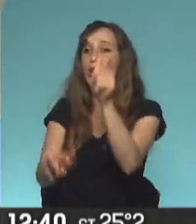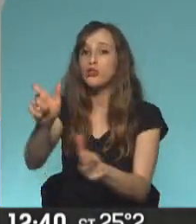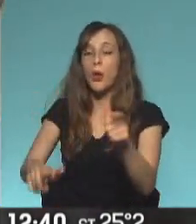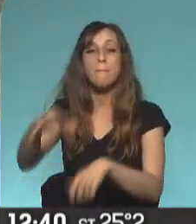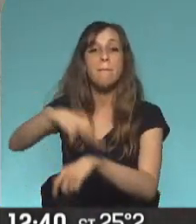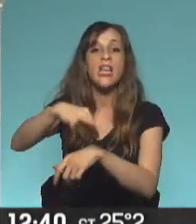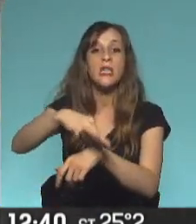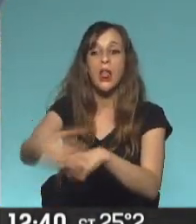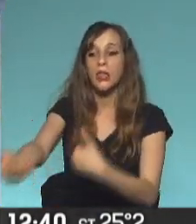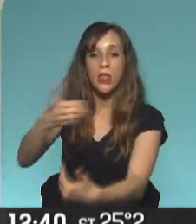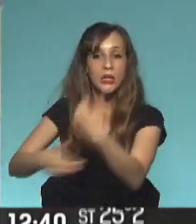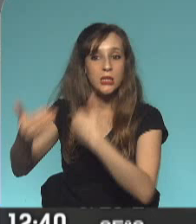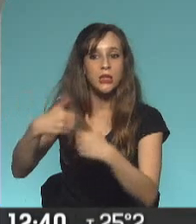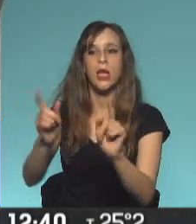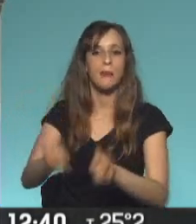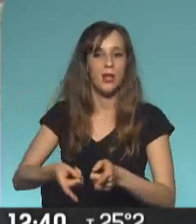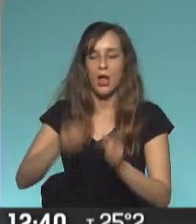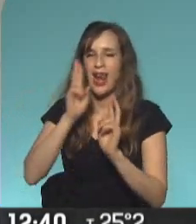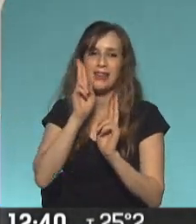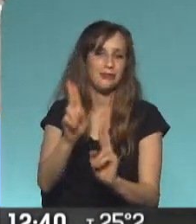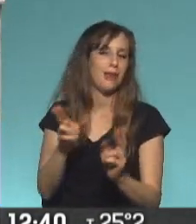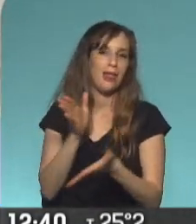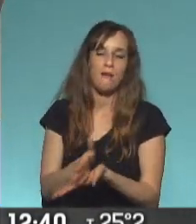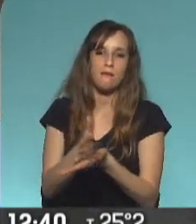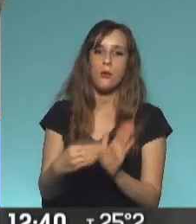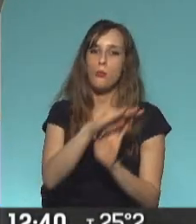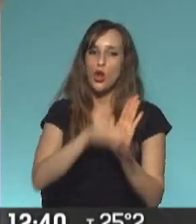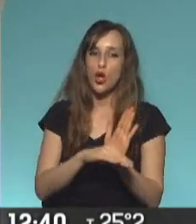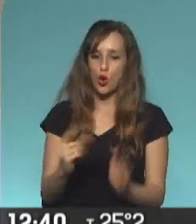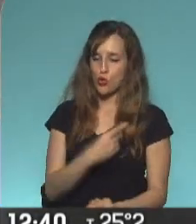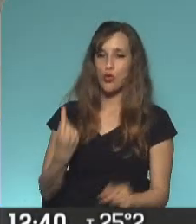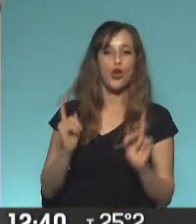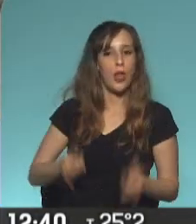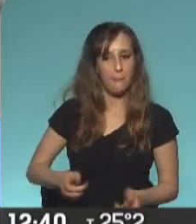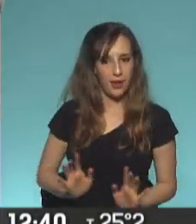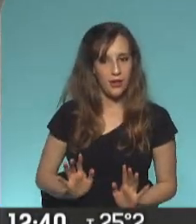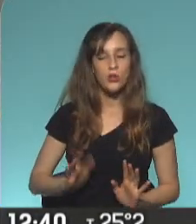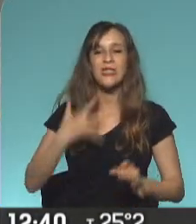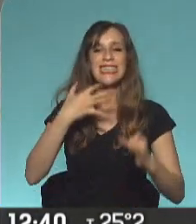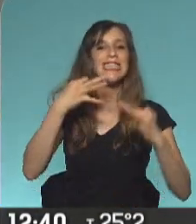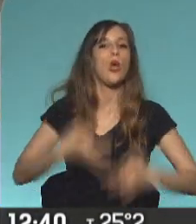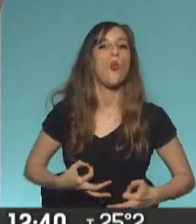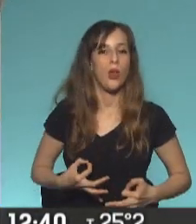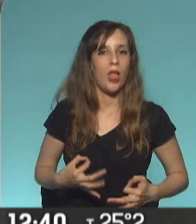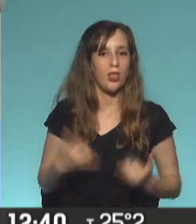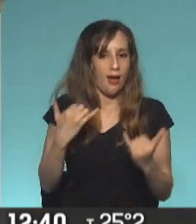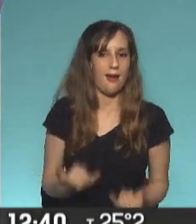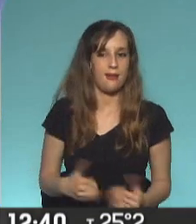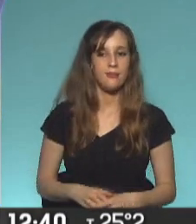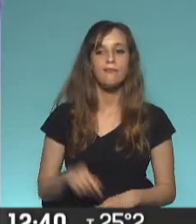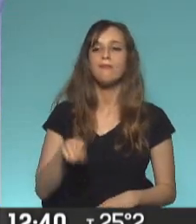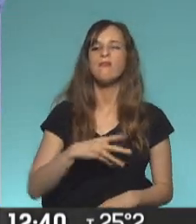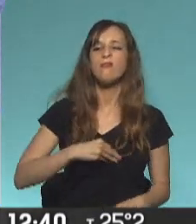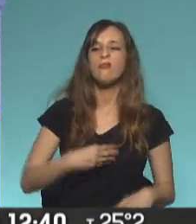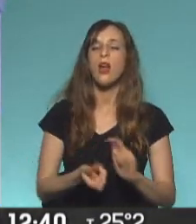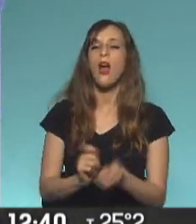Respetan mucho lo que es el protocolo, al igual que nosotros, por lo tanto no hay mucha inseguridad, sinceramente. ¿Qué sentís que cambió